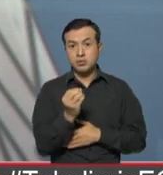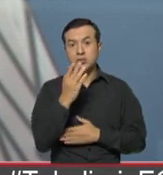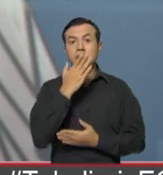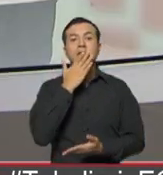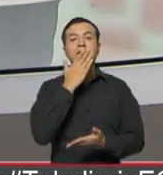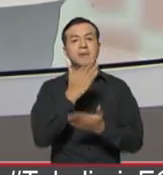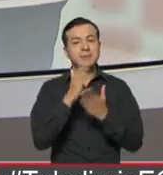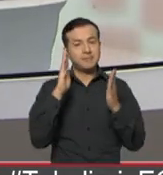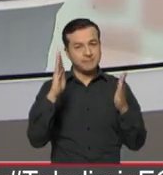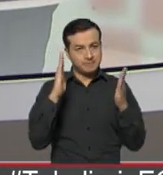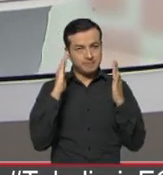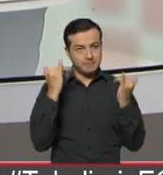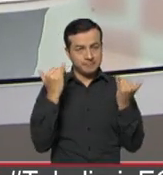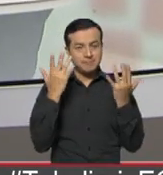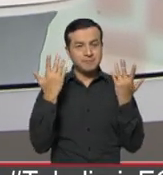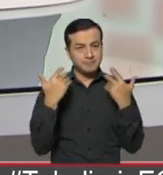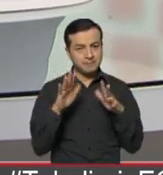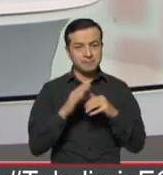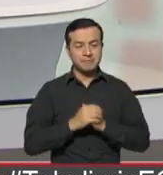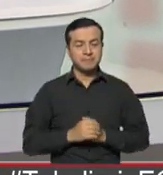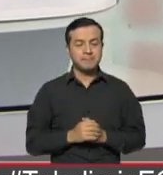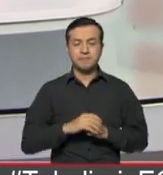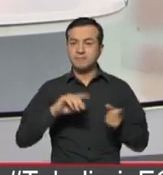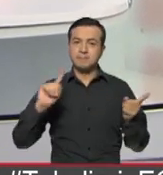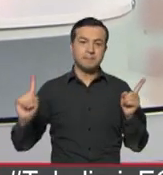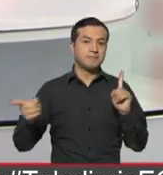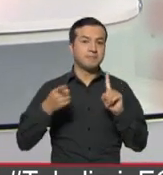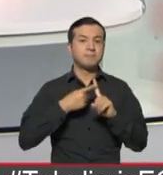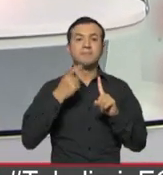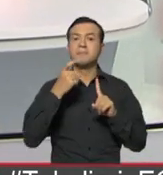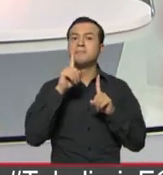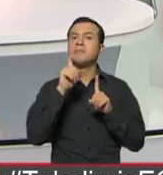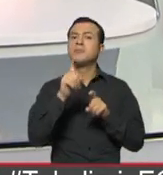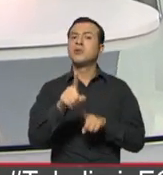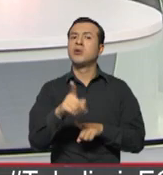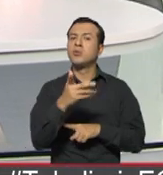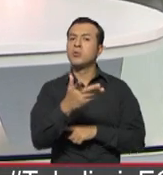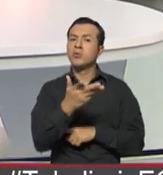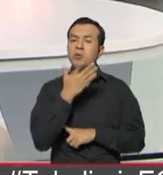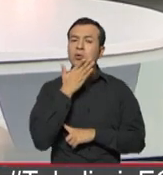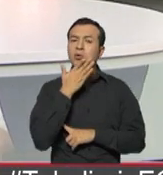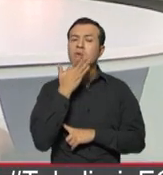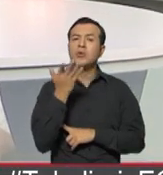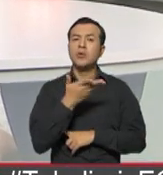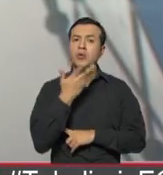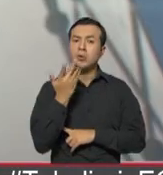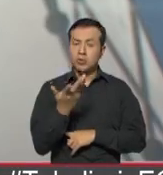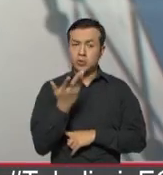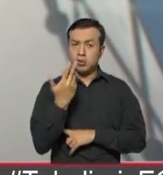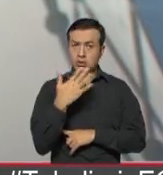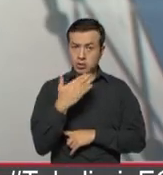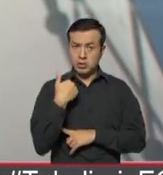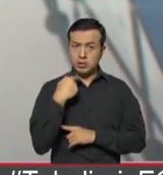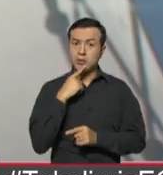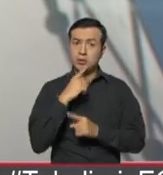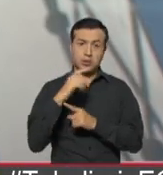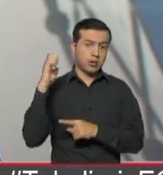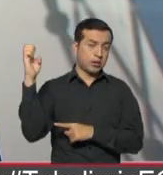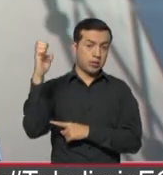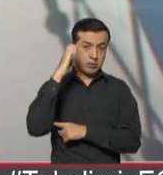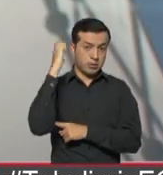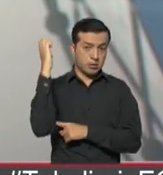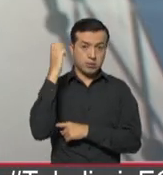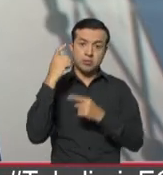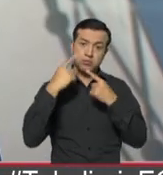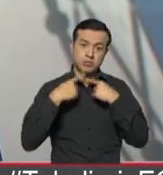por acompañarnos hoy en Primera Impresión. Bueno, lo primero que hay que preguntar es si es que está funcionando esta emergencia que